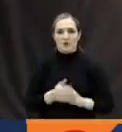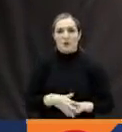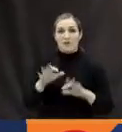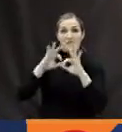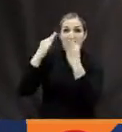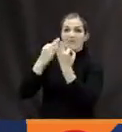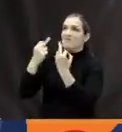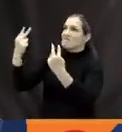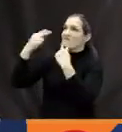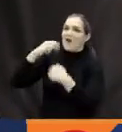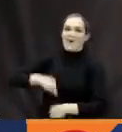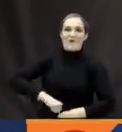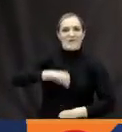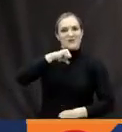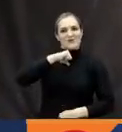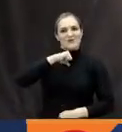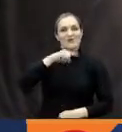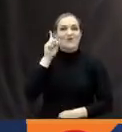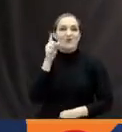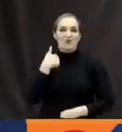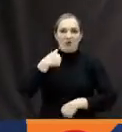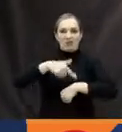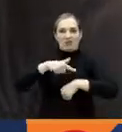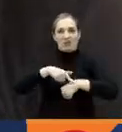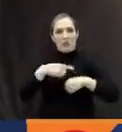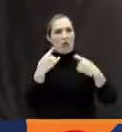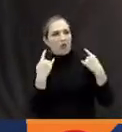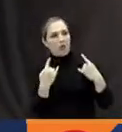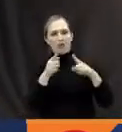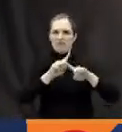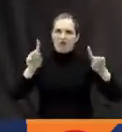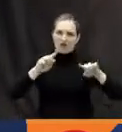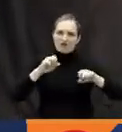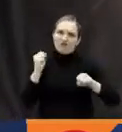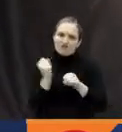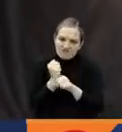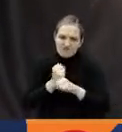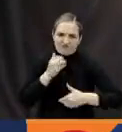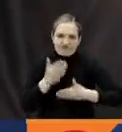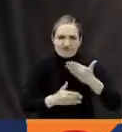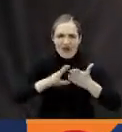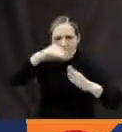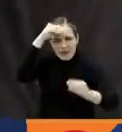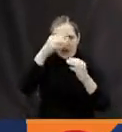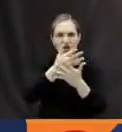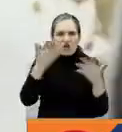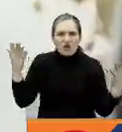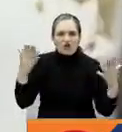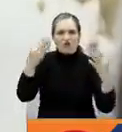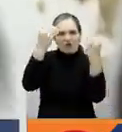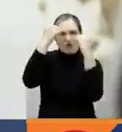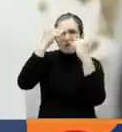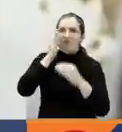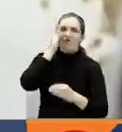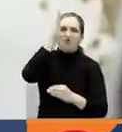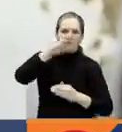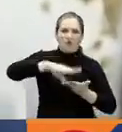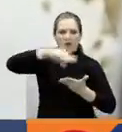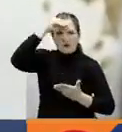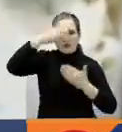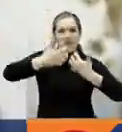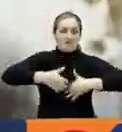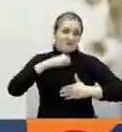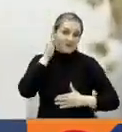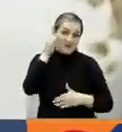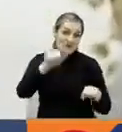siente orgullosa ya que estoy aprovechando un tiempo libre, que no lo estoy mal despreciando en otras cosas y no estoy formándome para mi futuro y empezar una nueva empresa